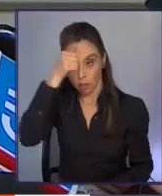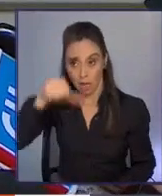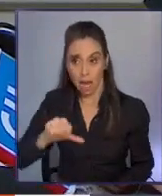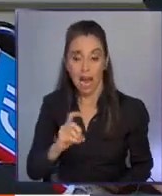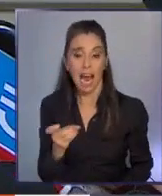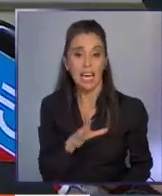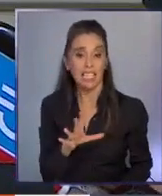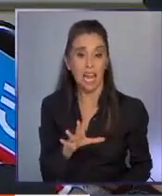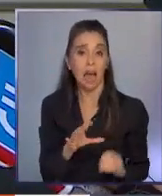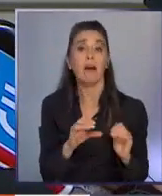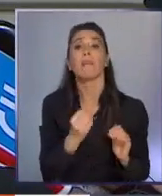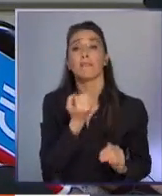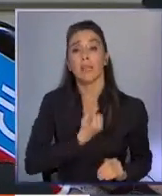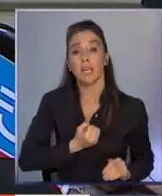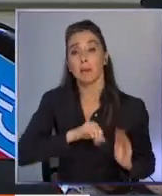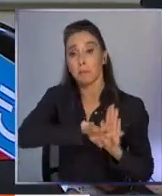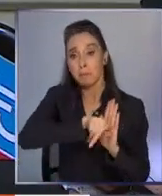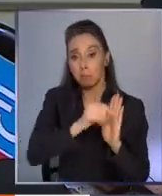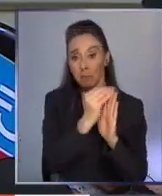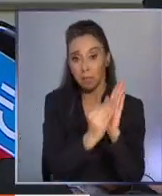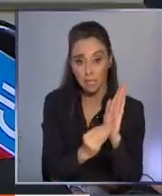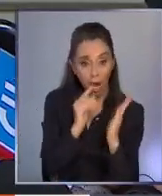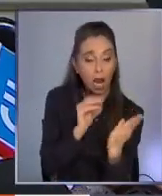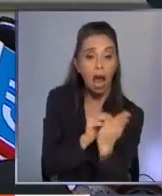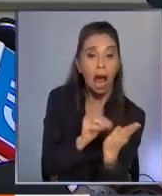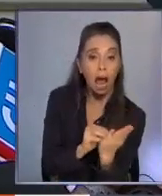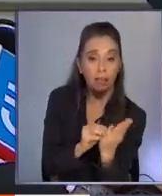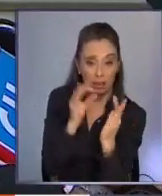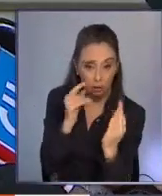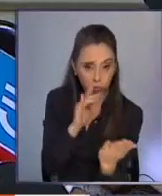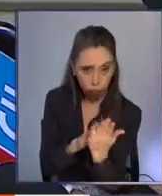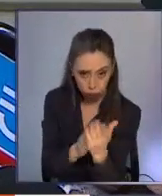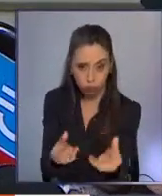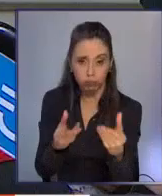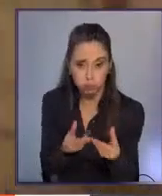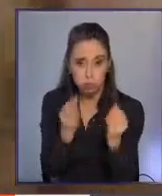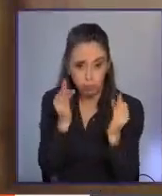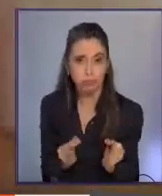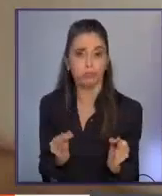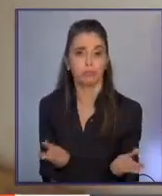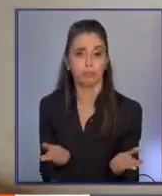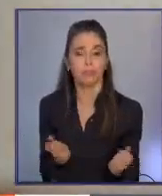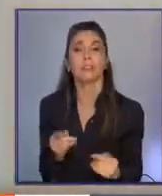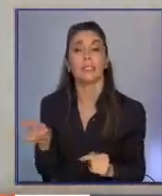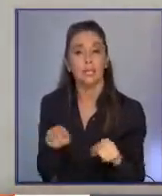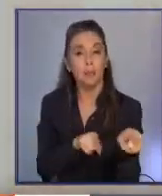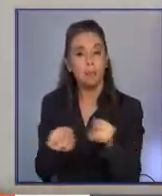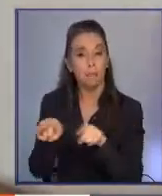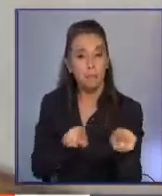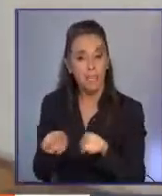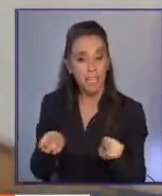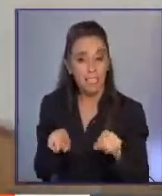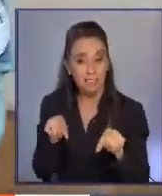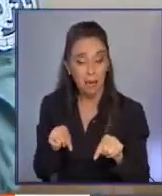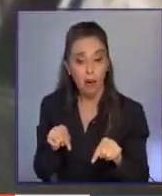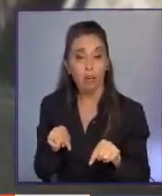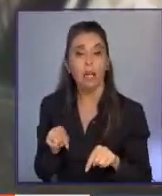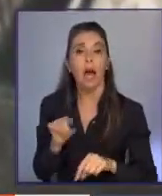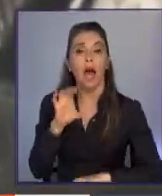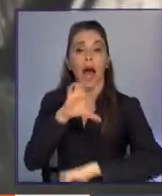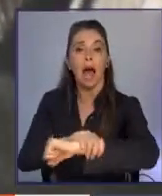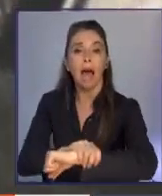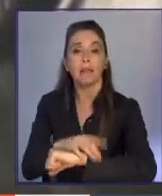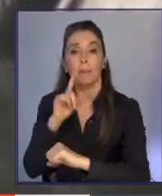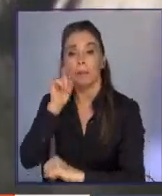nuestro sistema penal es precisamente alguna antecedentes de tipo objetivo a este respecto ya las diligencias ahora se concentran en atrapar a quien